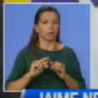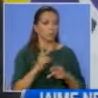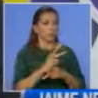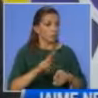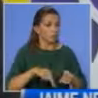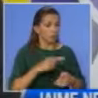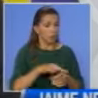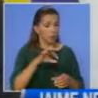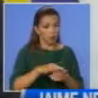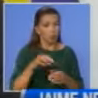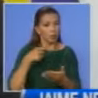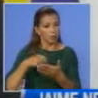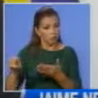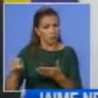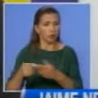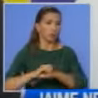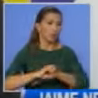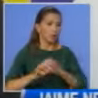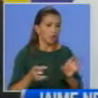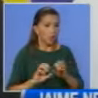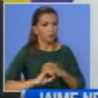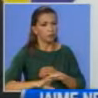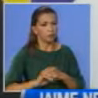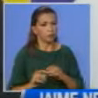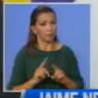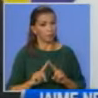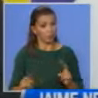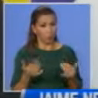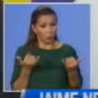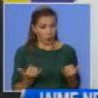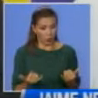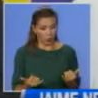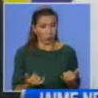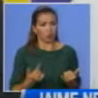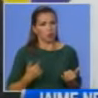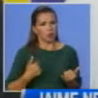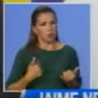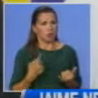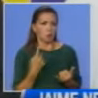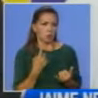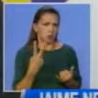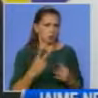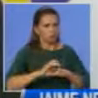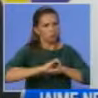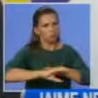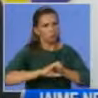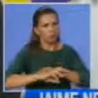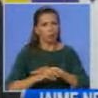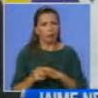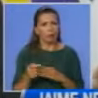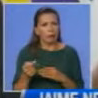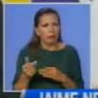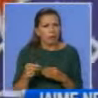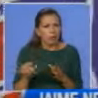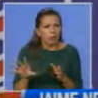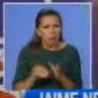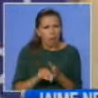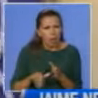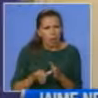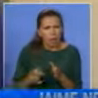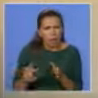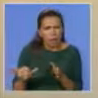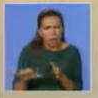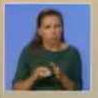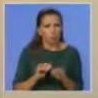Consejo Nacional Electoral. Hoy día voy a presentar una cuña o dos cuñas que son una copia burda de esa cuña. Entregaron